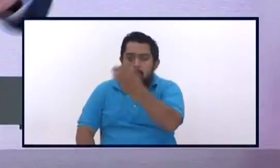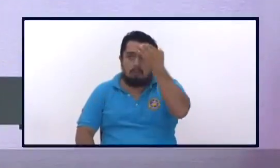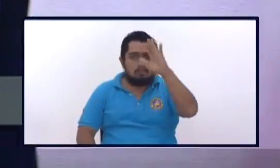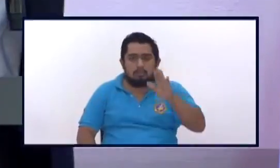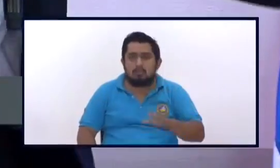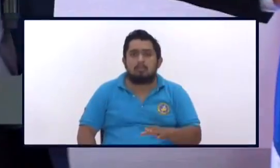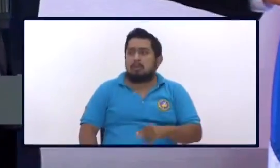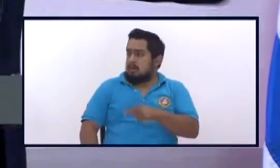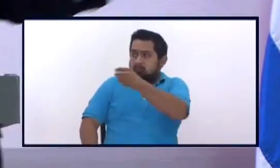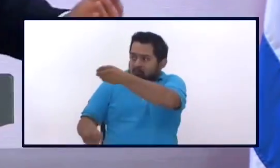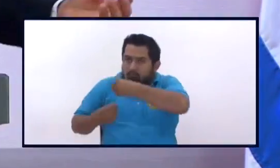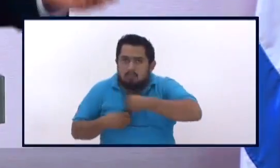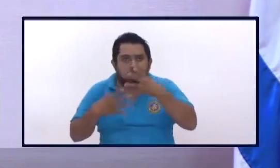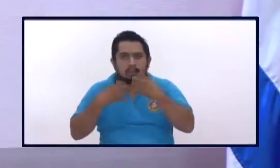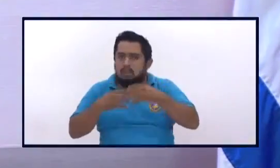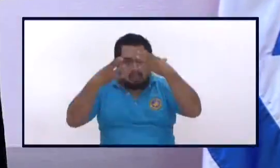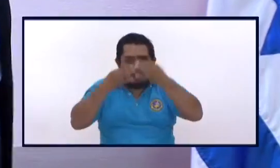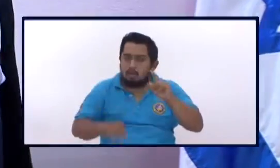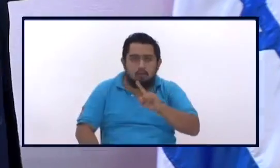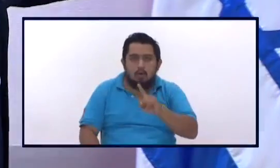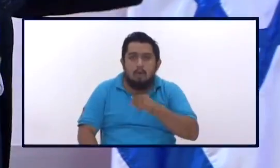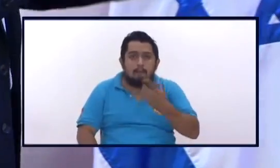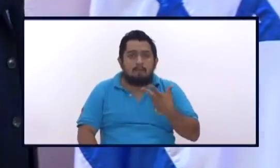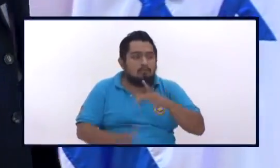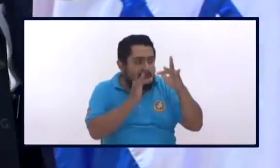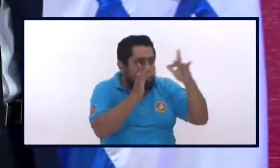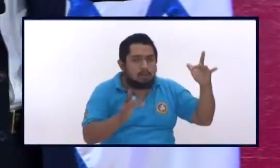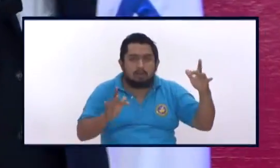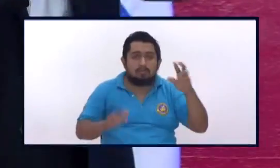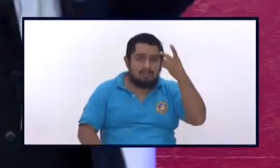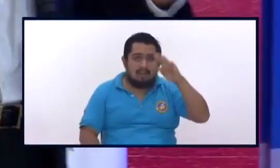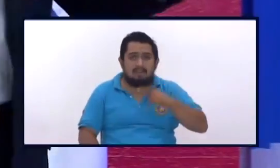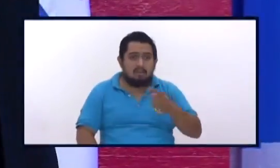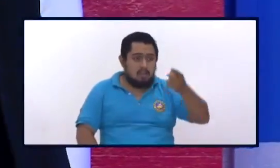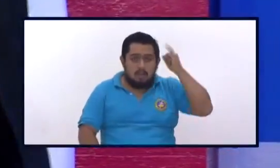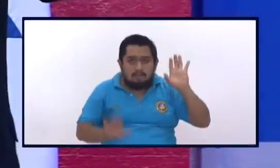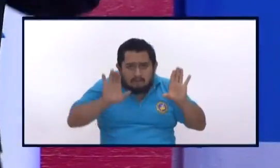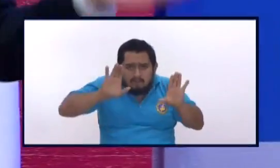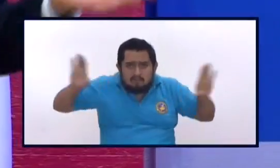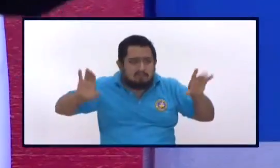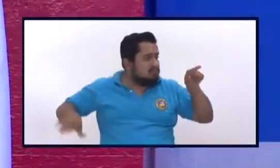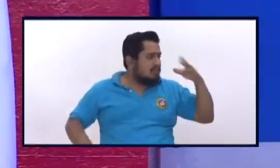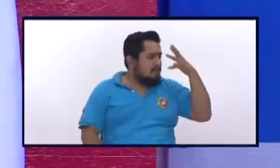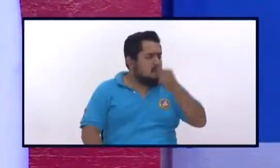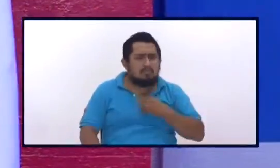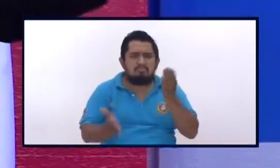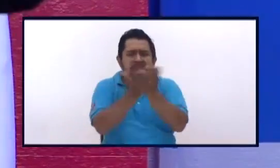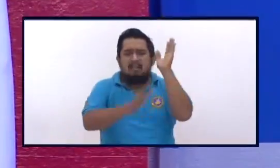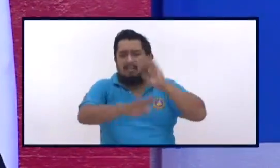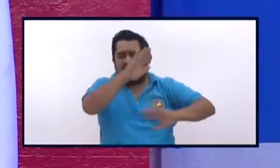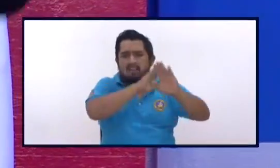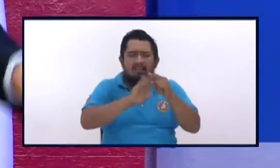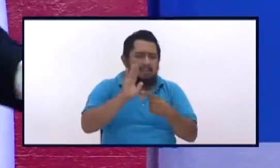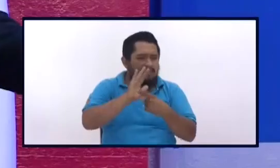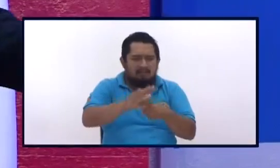no sabéis que los que te pueden estar haciendo por qué por qué estás fuera del rango de cobertura este señor llamado sansón que la historia muy linda que ya la predicaron de atrás para